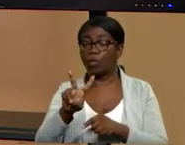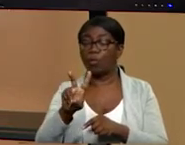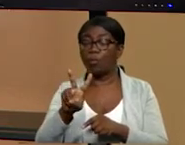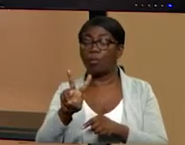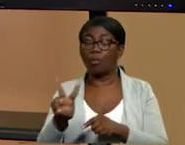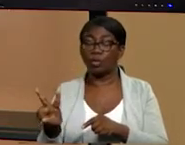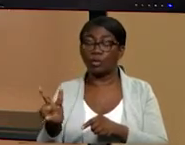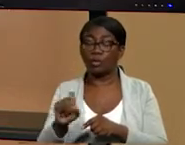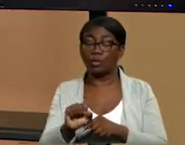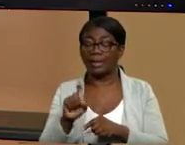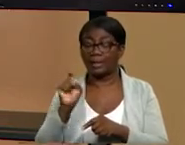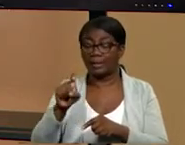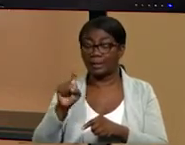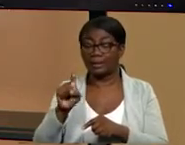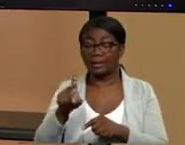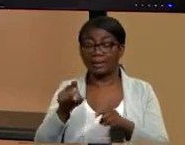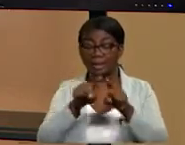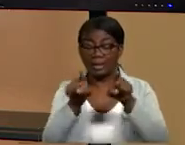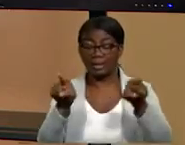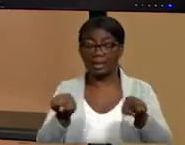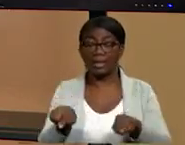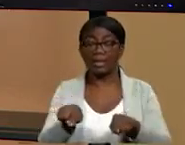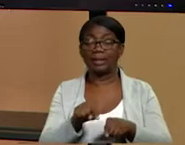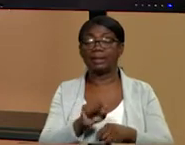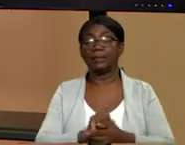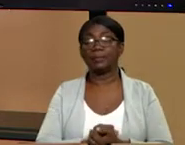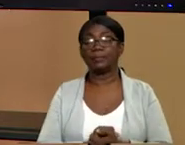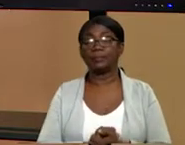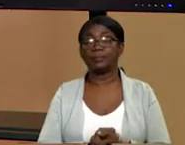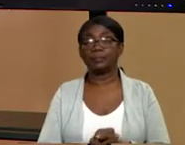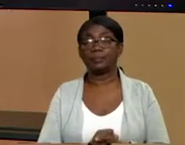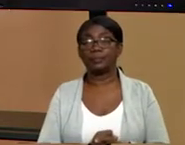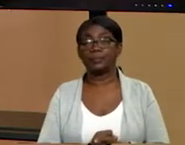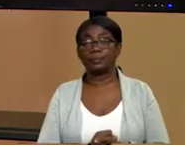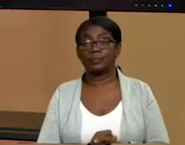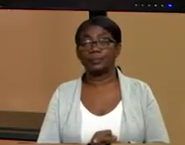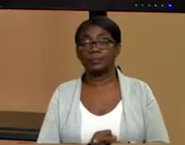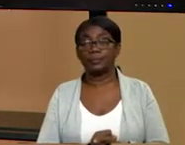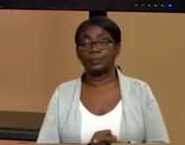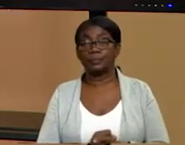general necesita la tarjeta de control para poder funcionar.